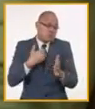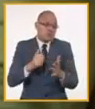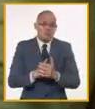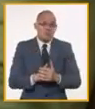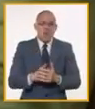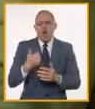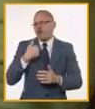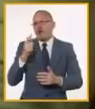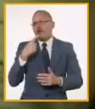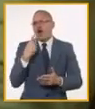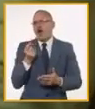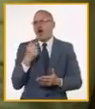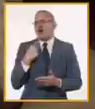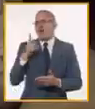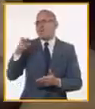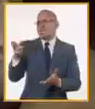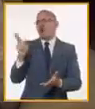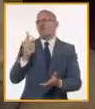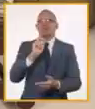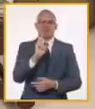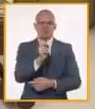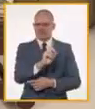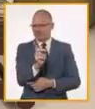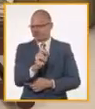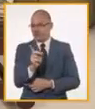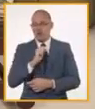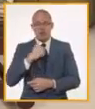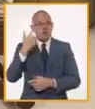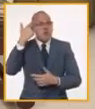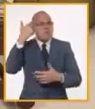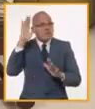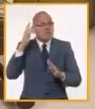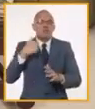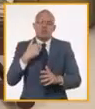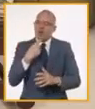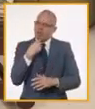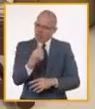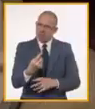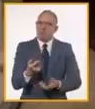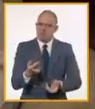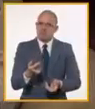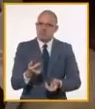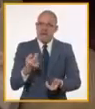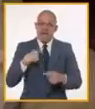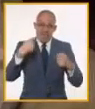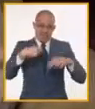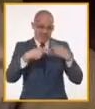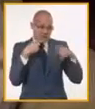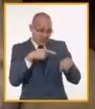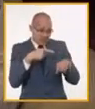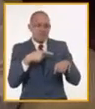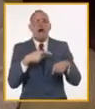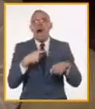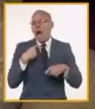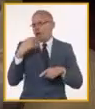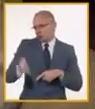yo puse a nadie, ni dije fulano. Hombre, claro. No, di mi opinión. Si tenemos que hacer esto, esta es la vía, este es más